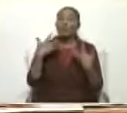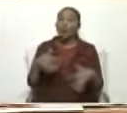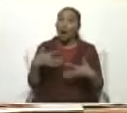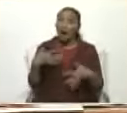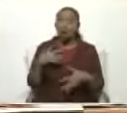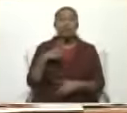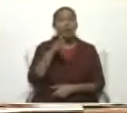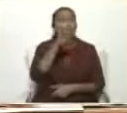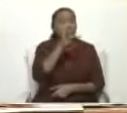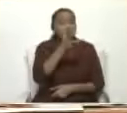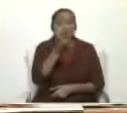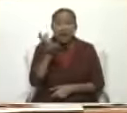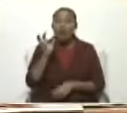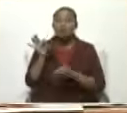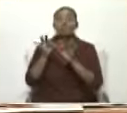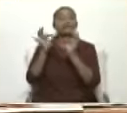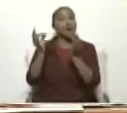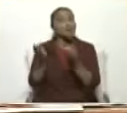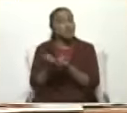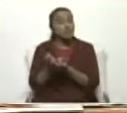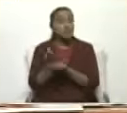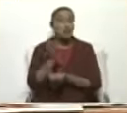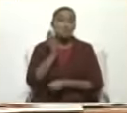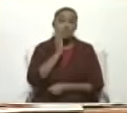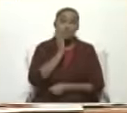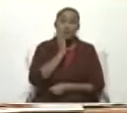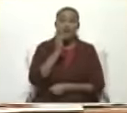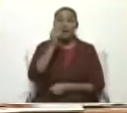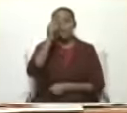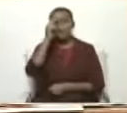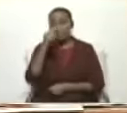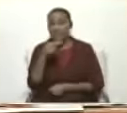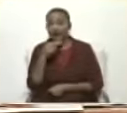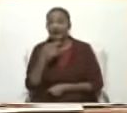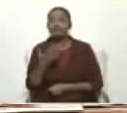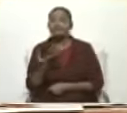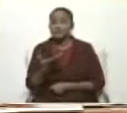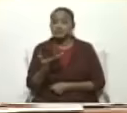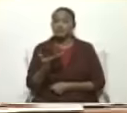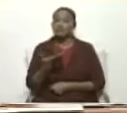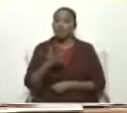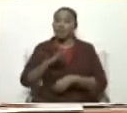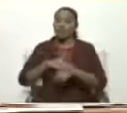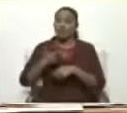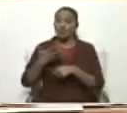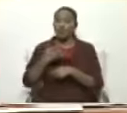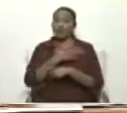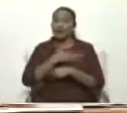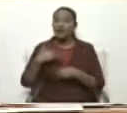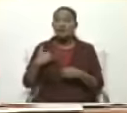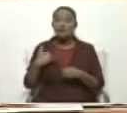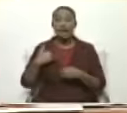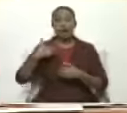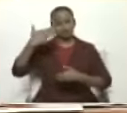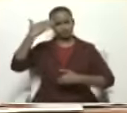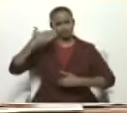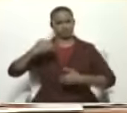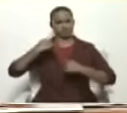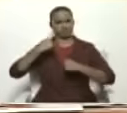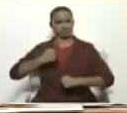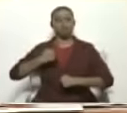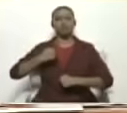familias, de padres de familia. Aquí intentaron invadirnos a nosotros con fuerzas armadas de otros países y